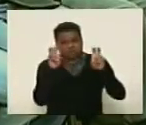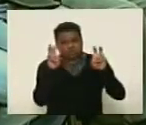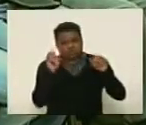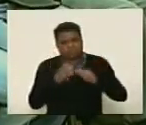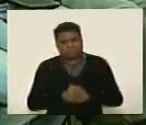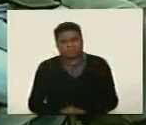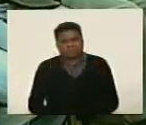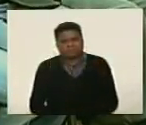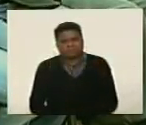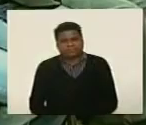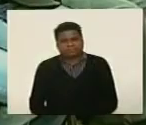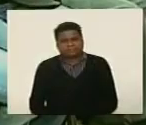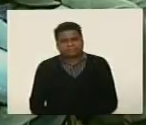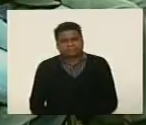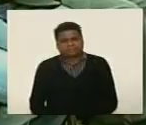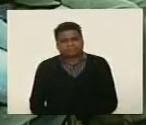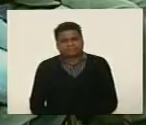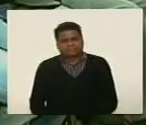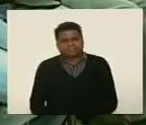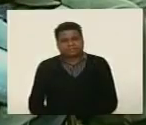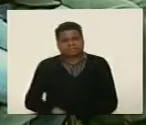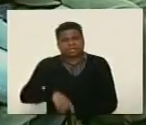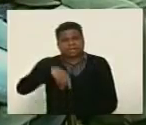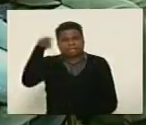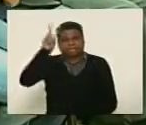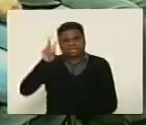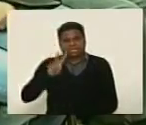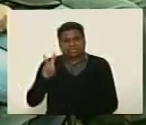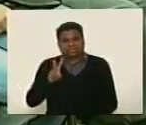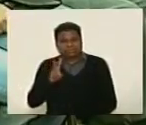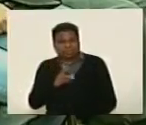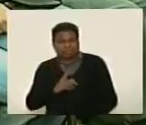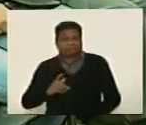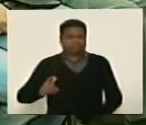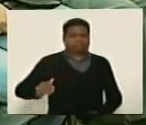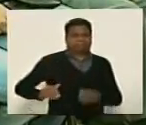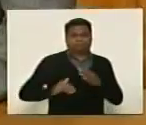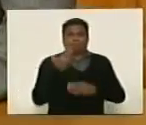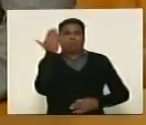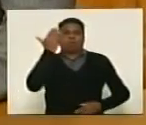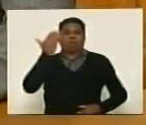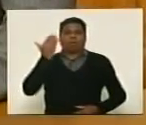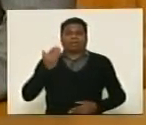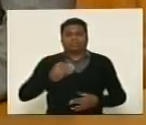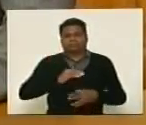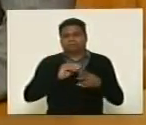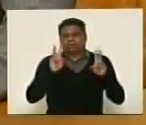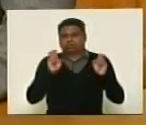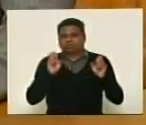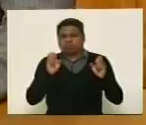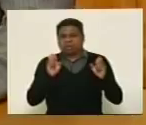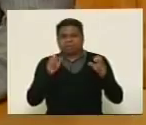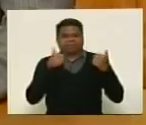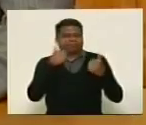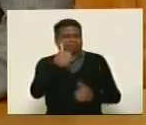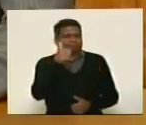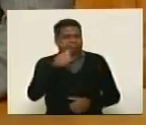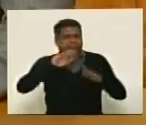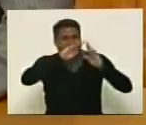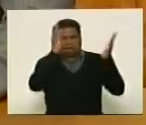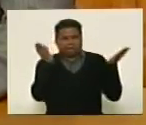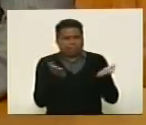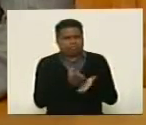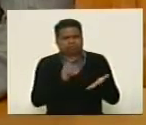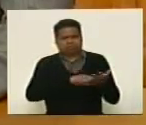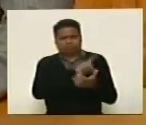que coloca a nuestro país a la vanguardia en una nueva tendencia mundial de criptoactivos respaldados